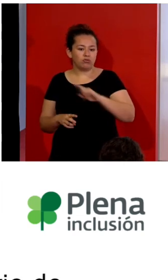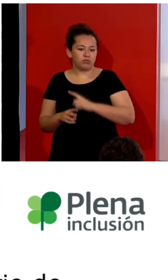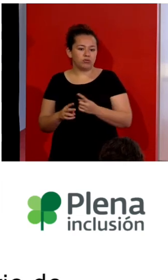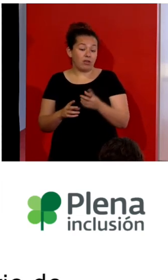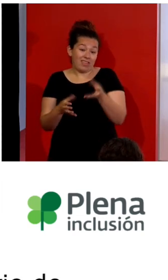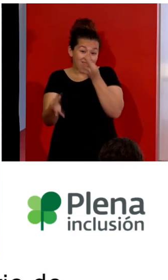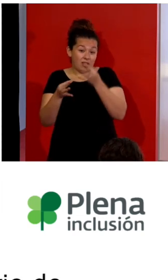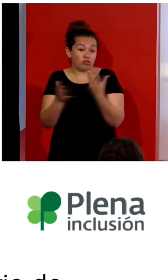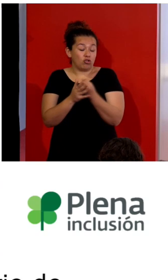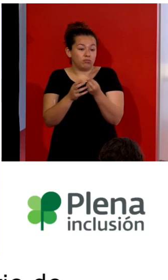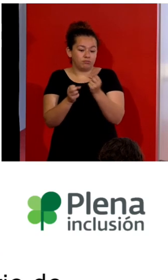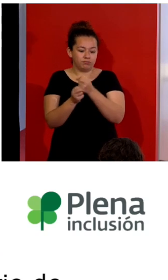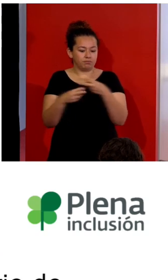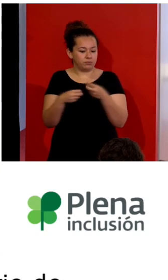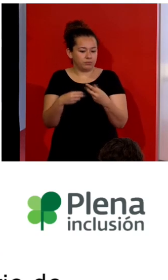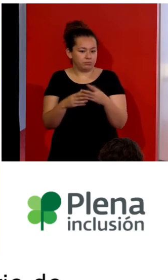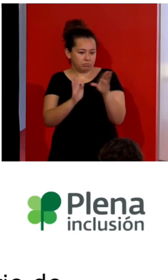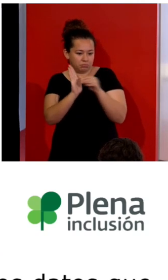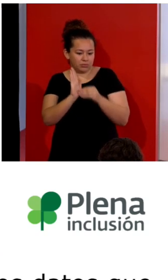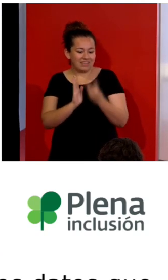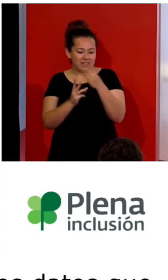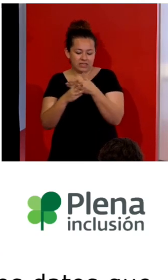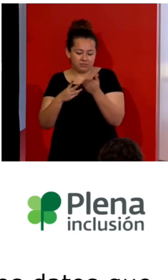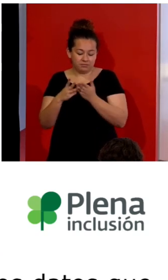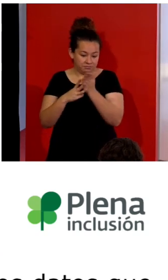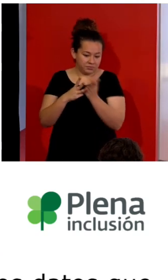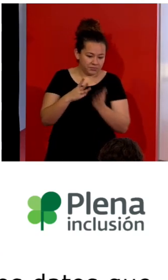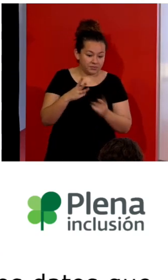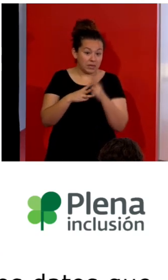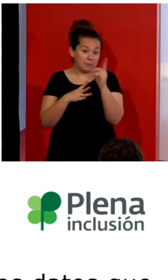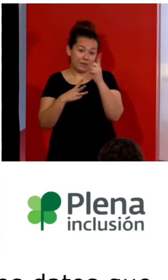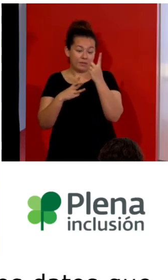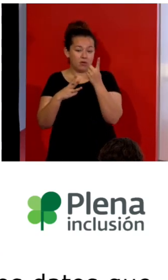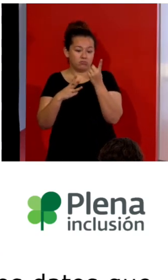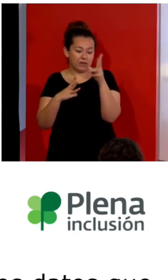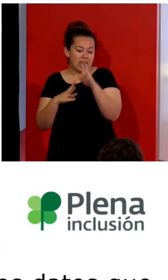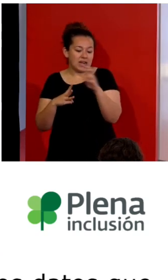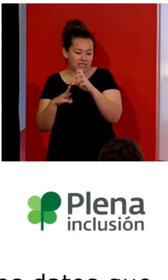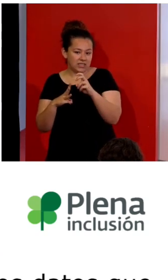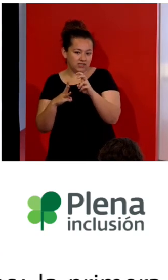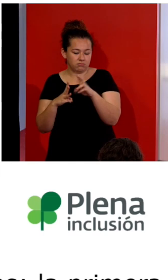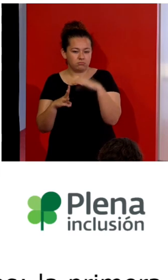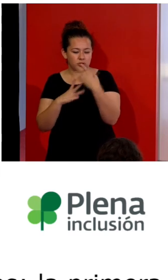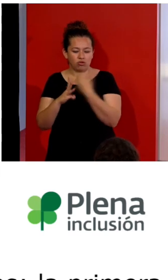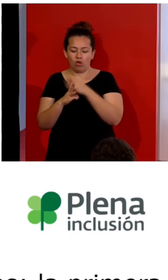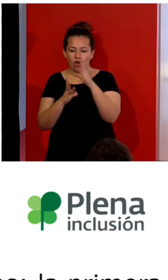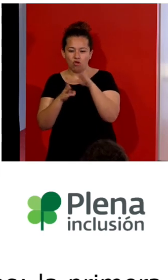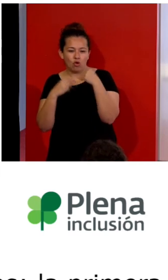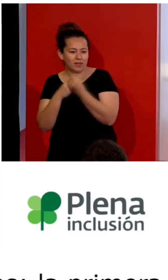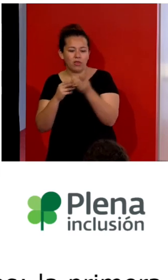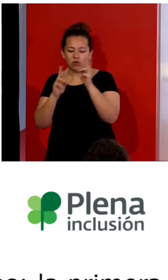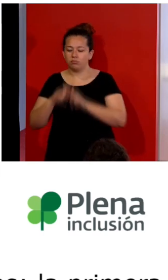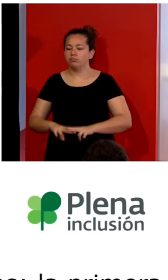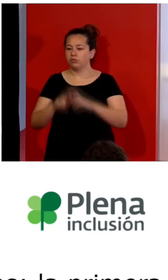datos que hemos recogido por tres vías distintas. La primera, pues un análisis documental, que como sabéis se hace siempre en este tipo de trabajo, revisando toda la documentación,